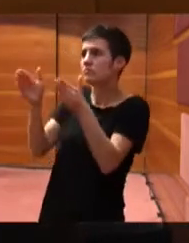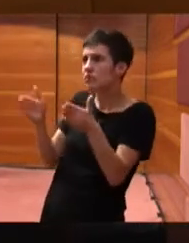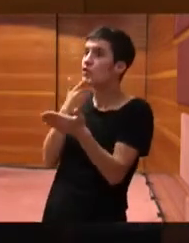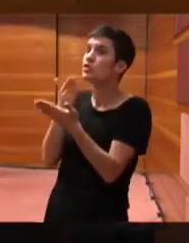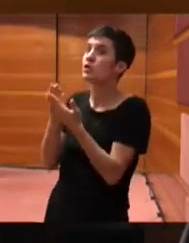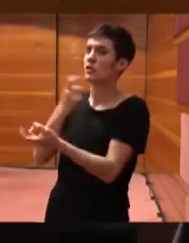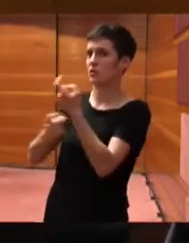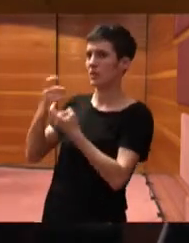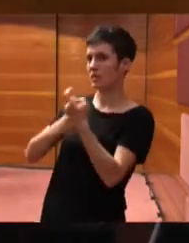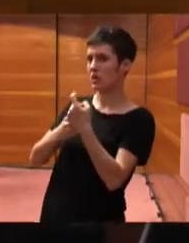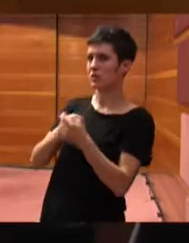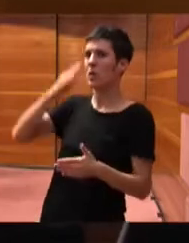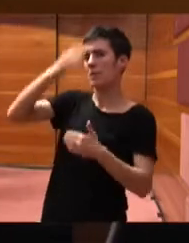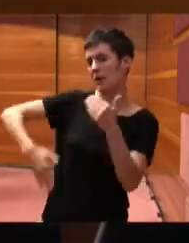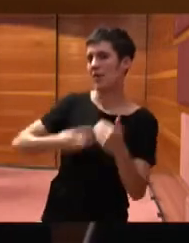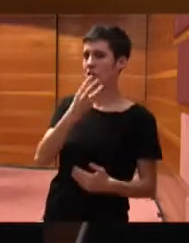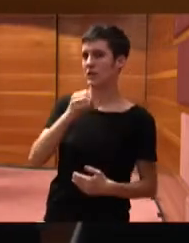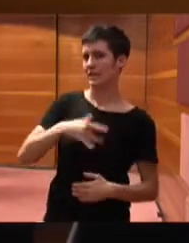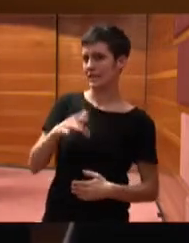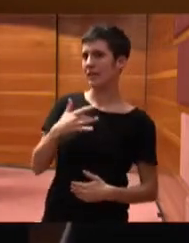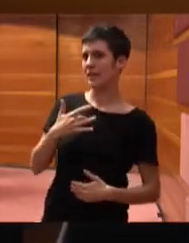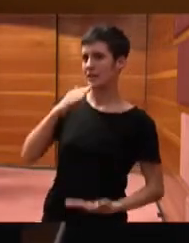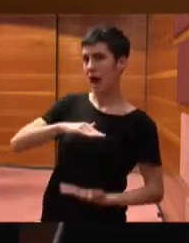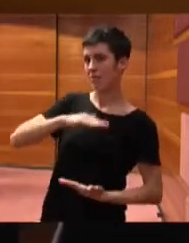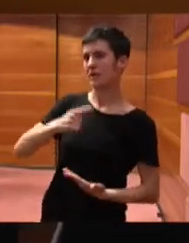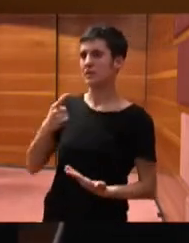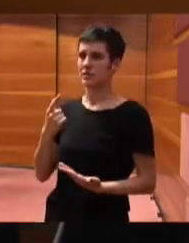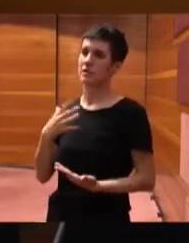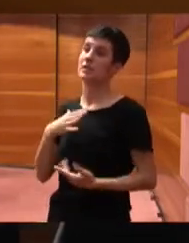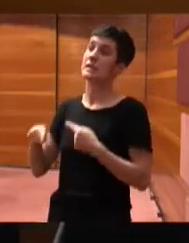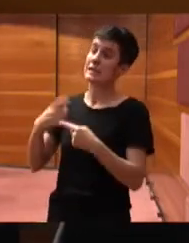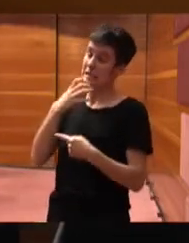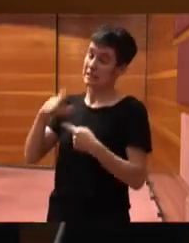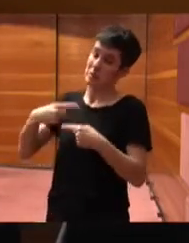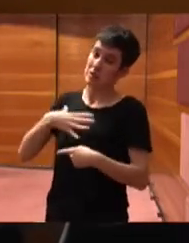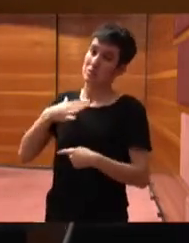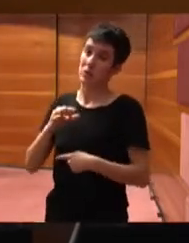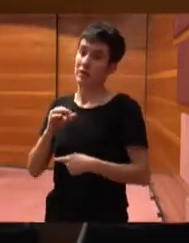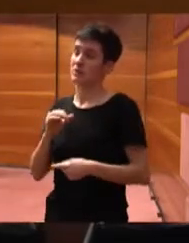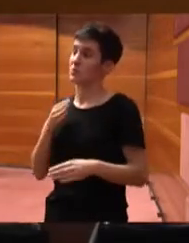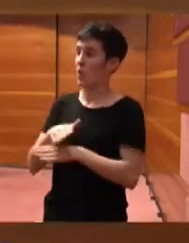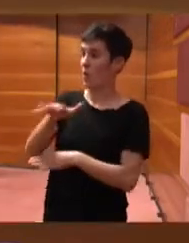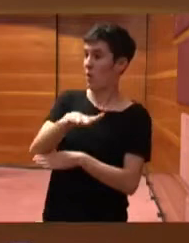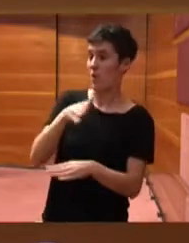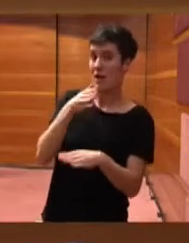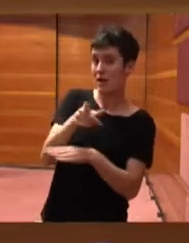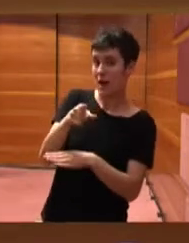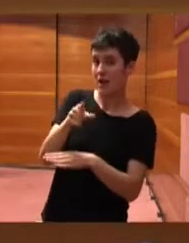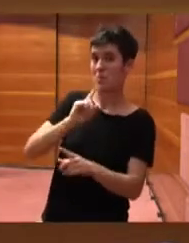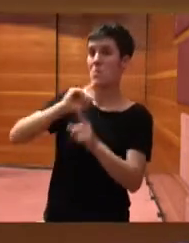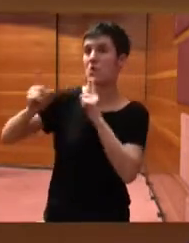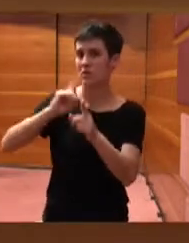cual te van a responder en un plazo de 30 días hábiles y en caso de que la noche se satisfaga, puedes ir al síndico, por ejemplo, y quejarte,